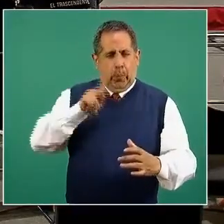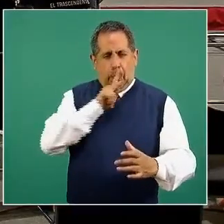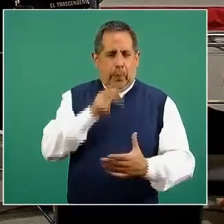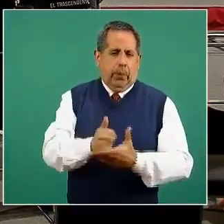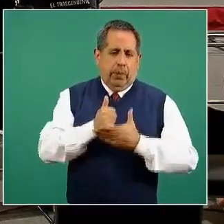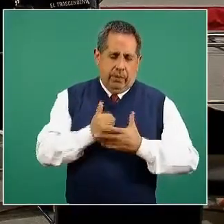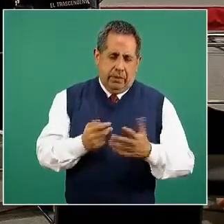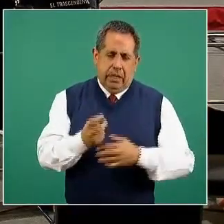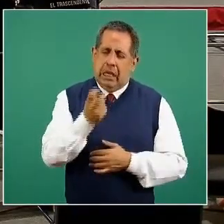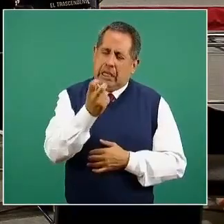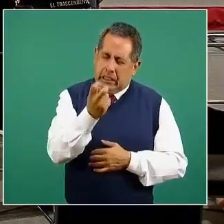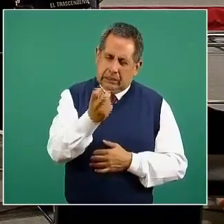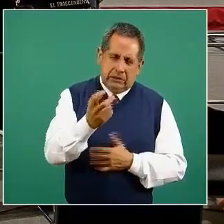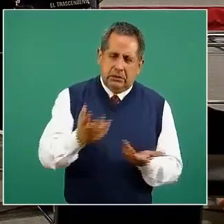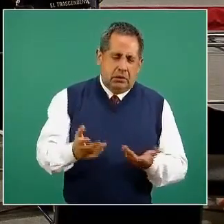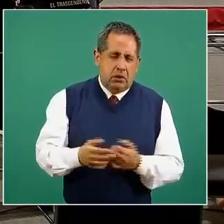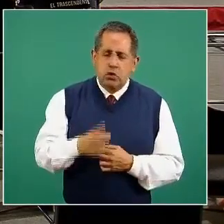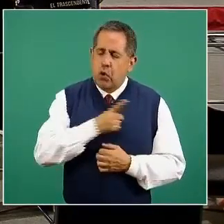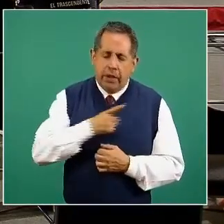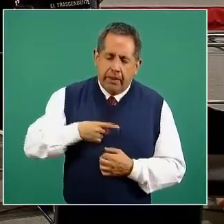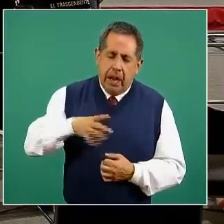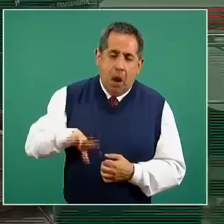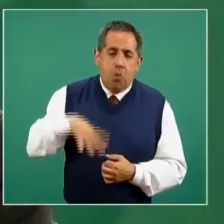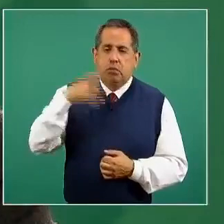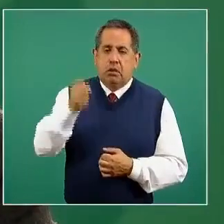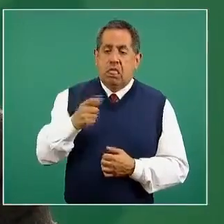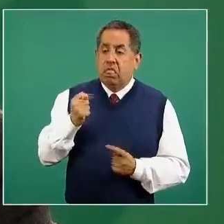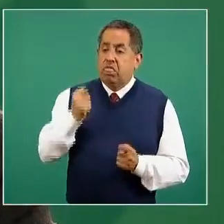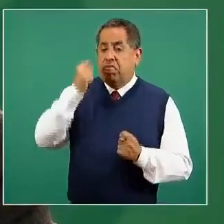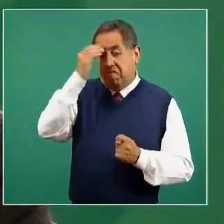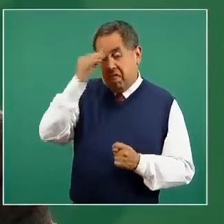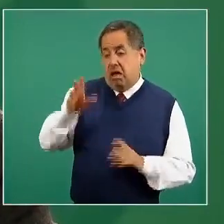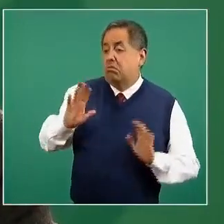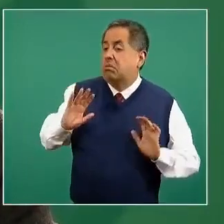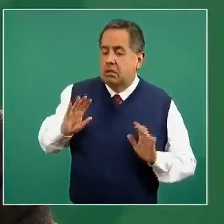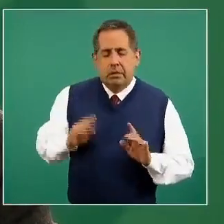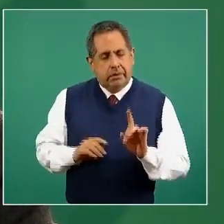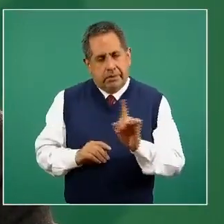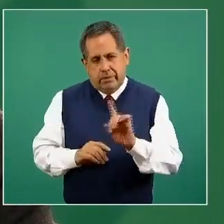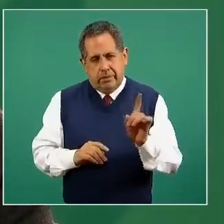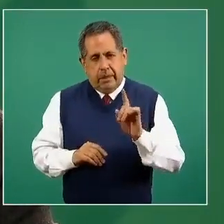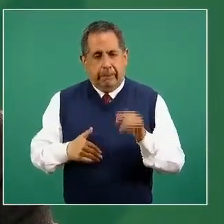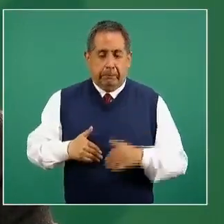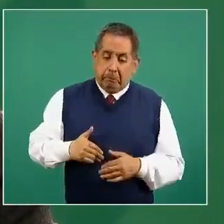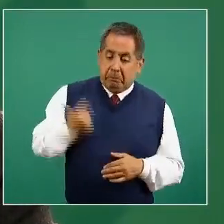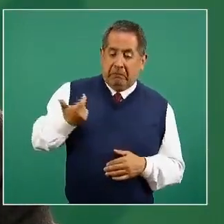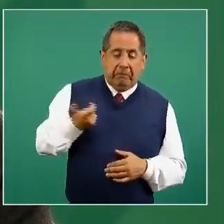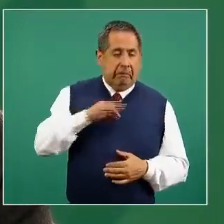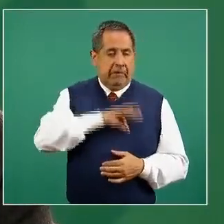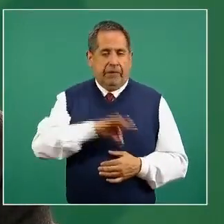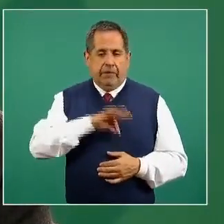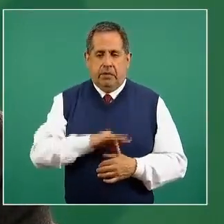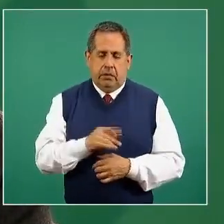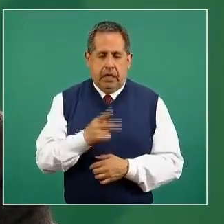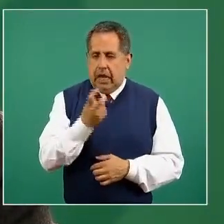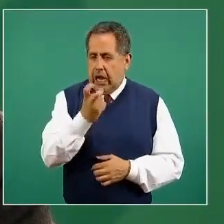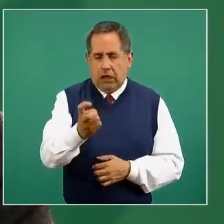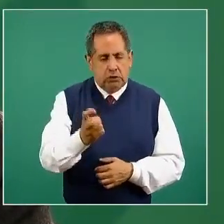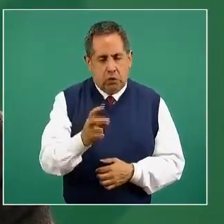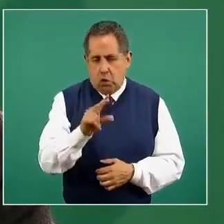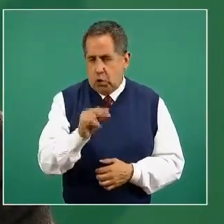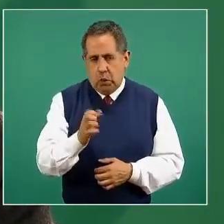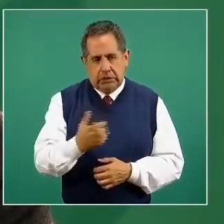o abusar de la condición de emergencia para lucrar, pues lo consideramos una práctica desde